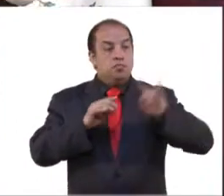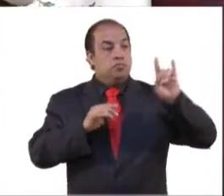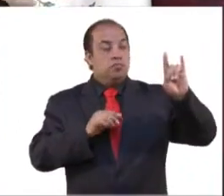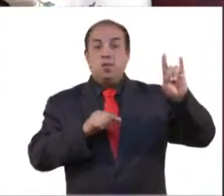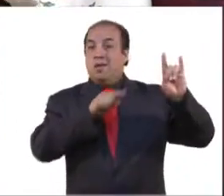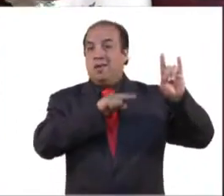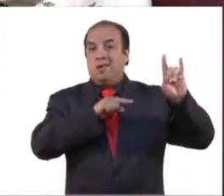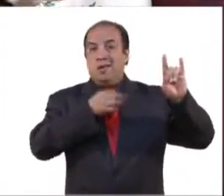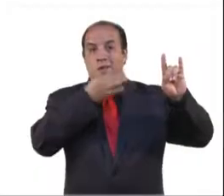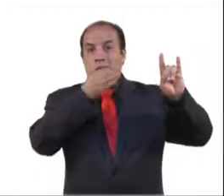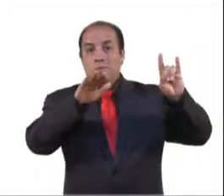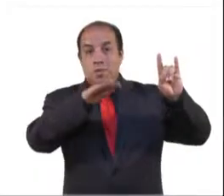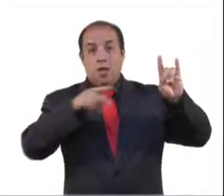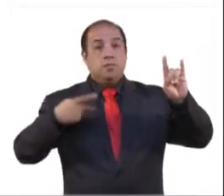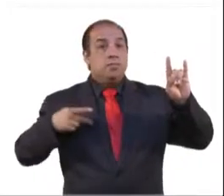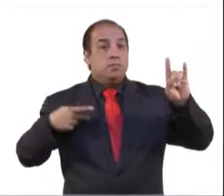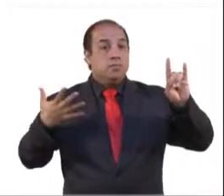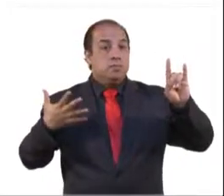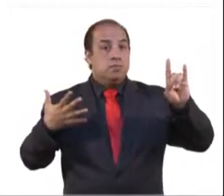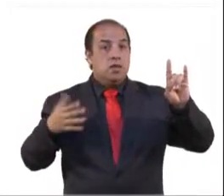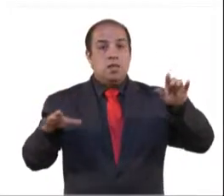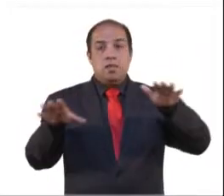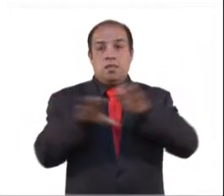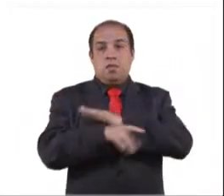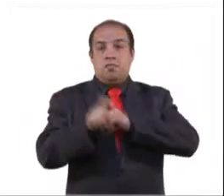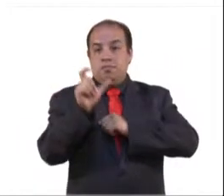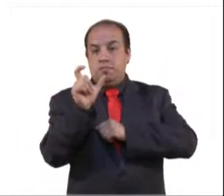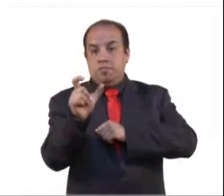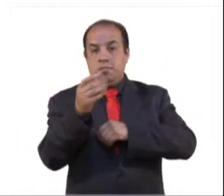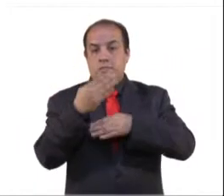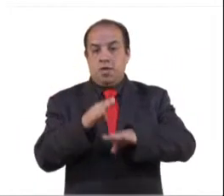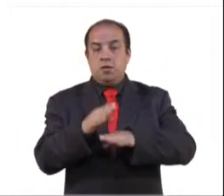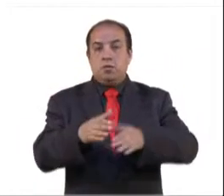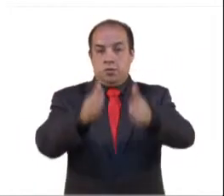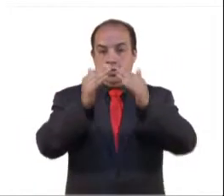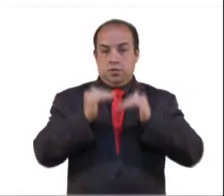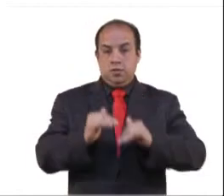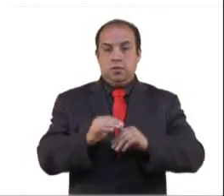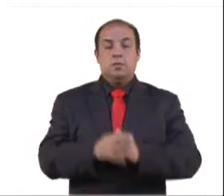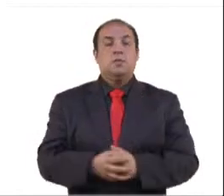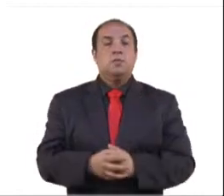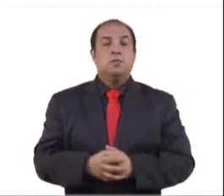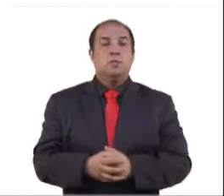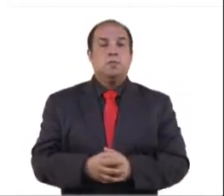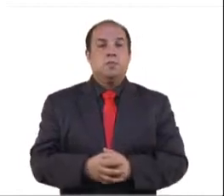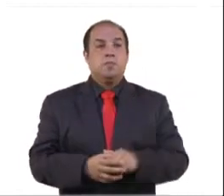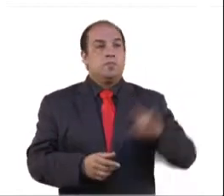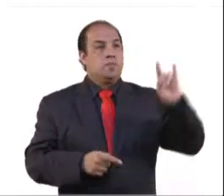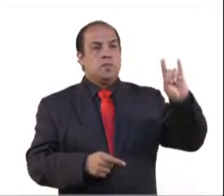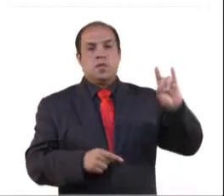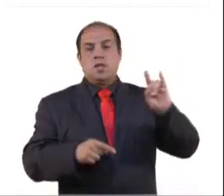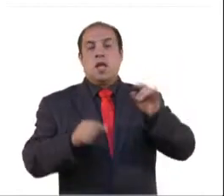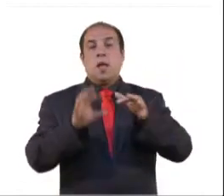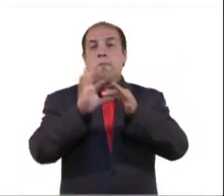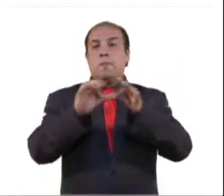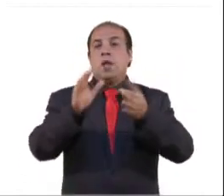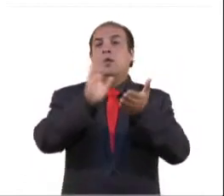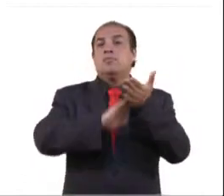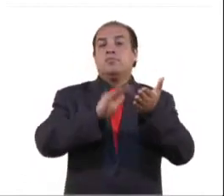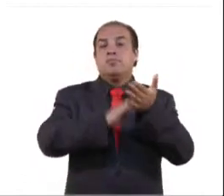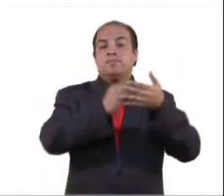personas del cambio de la tarjeta, si me ayudan con la siguiente, el de los documentos para que